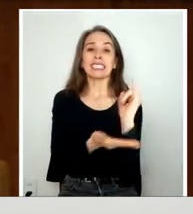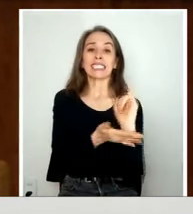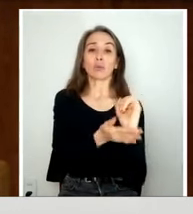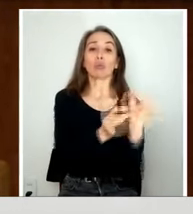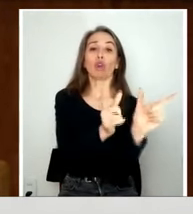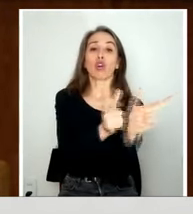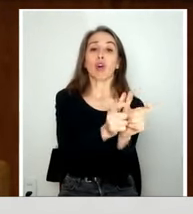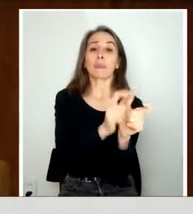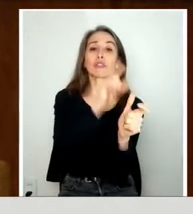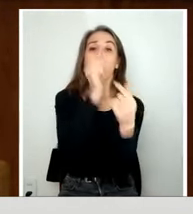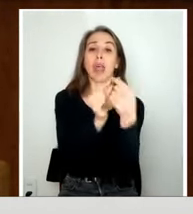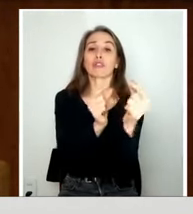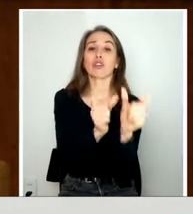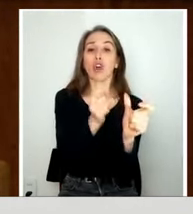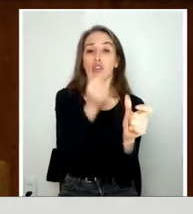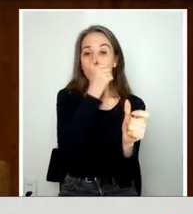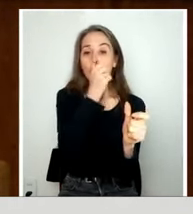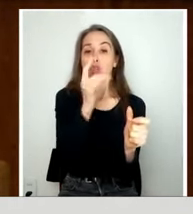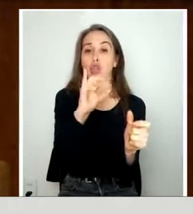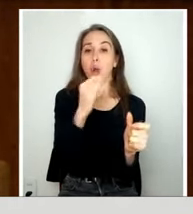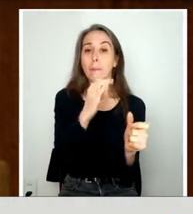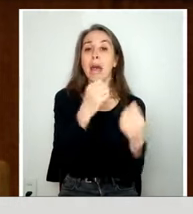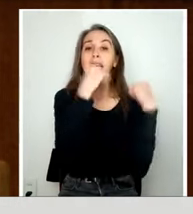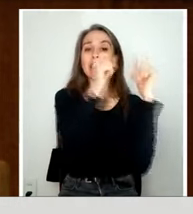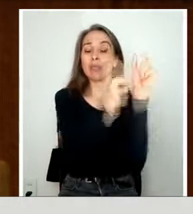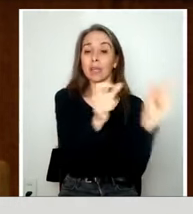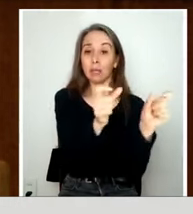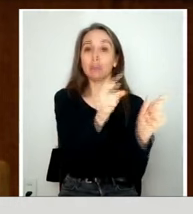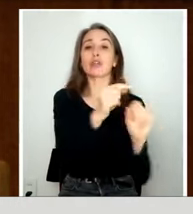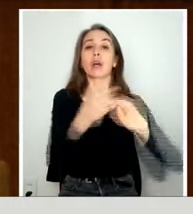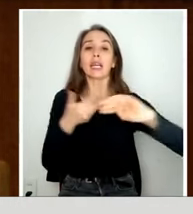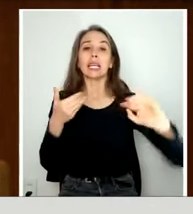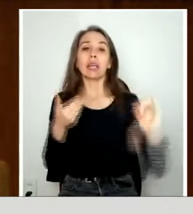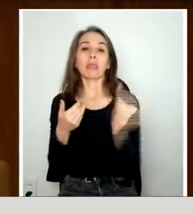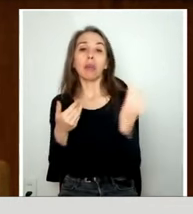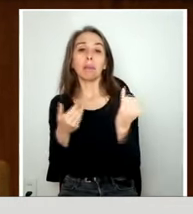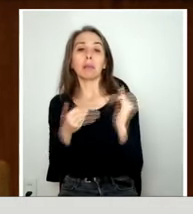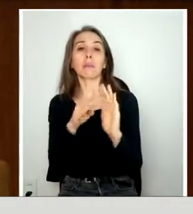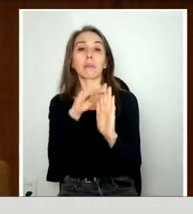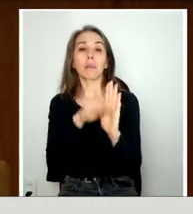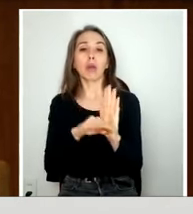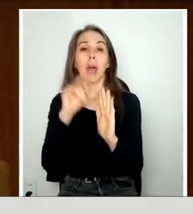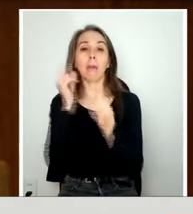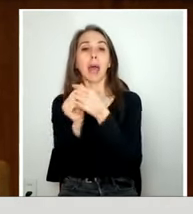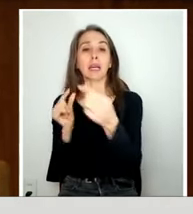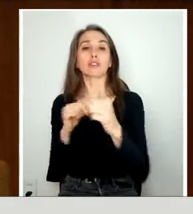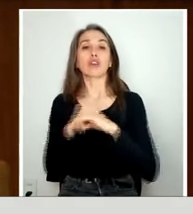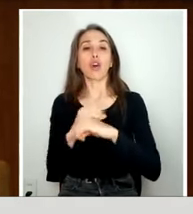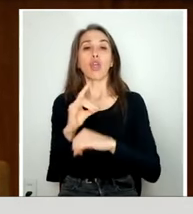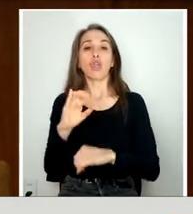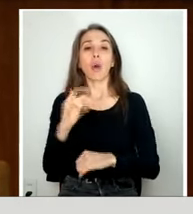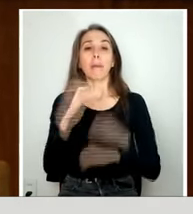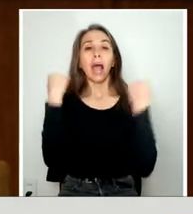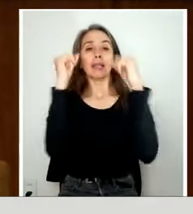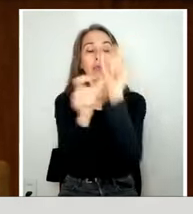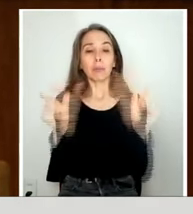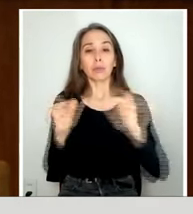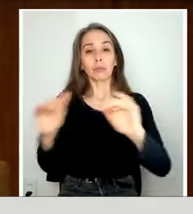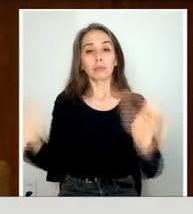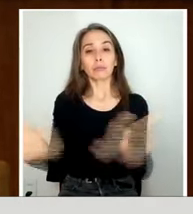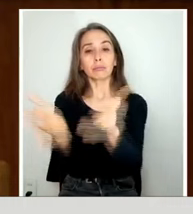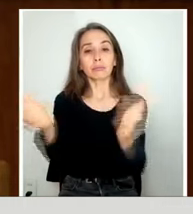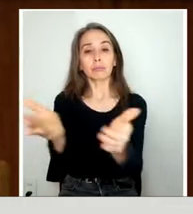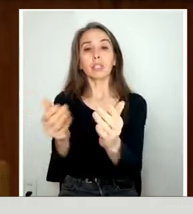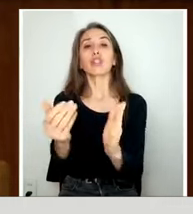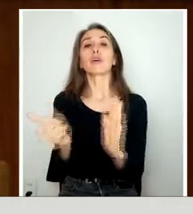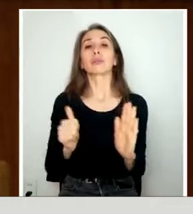de dopaje en la implementación Y ejecución del programa nacional antidopaje y en su función de liderar promover e impulsar la aplicación de